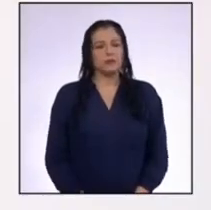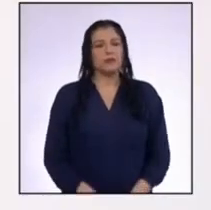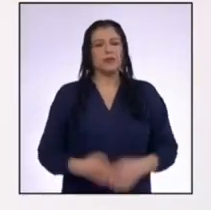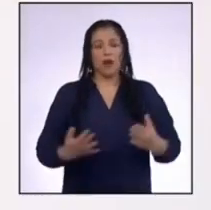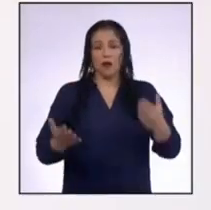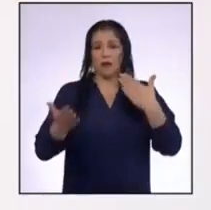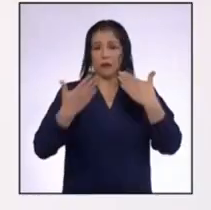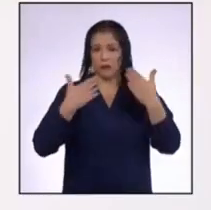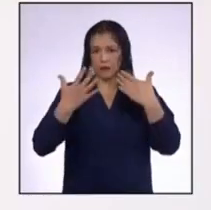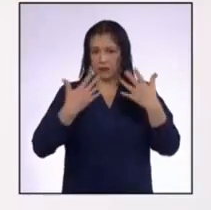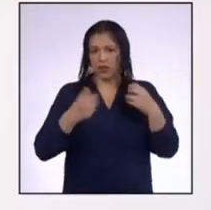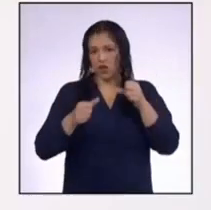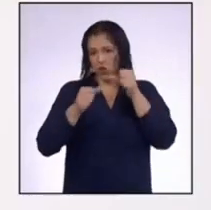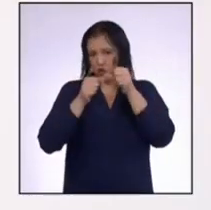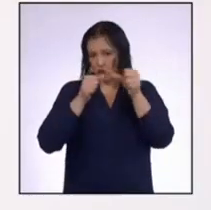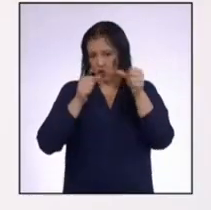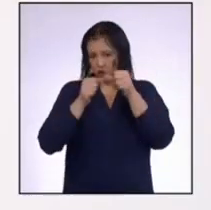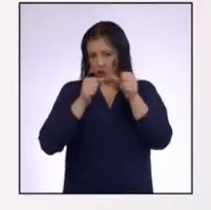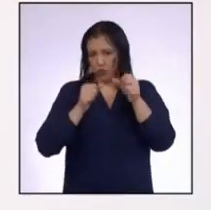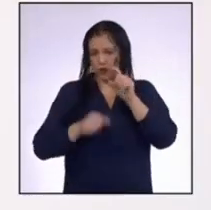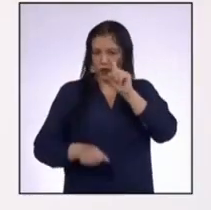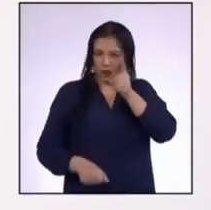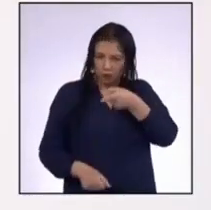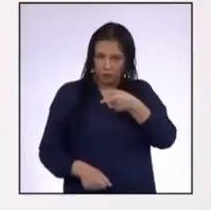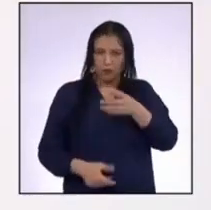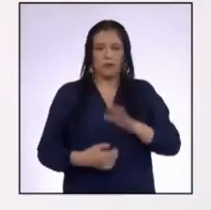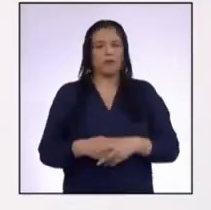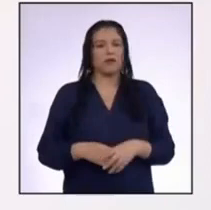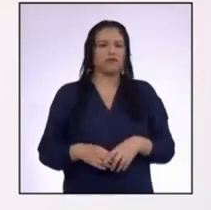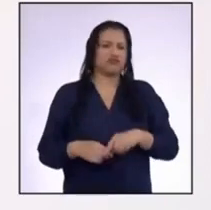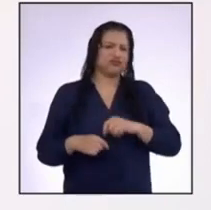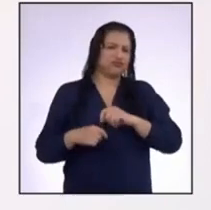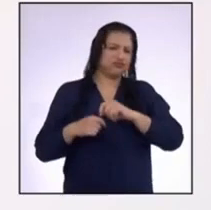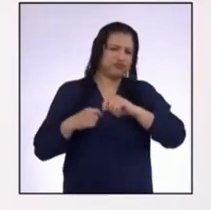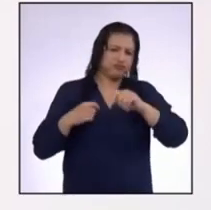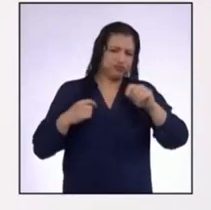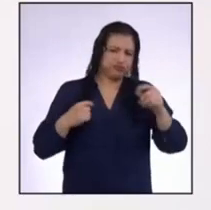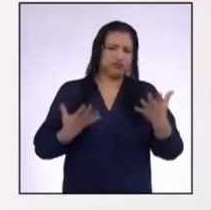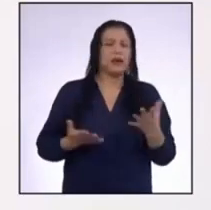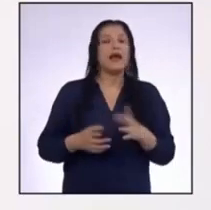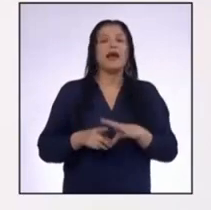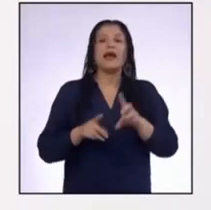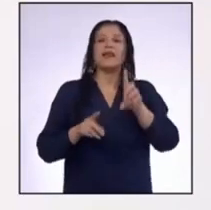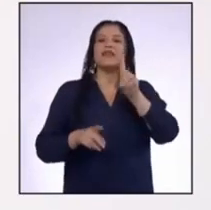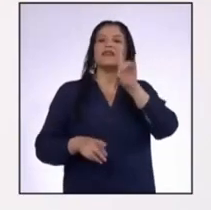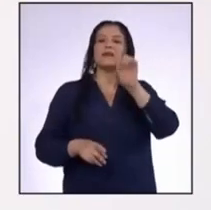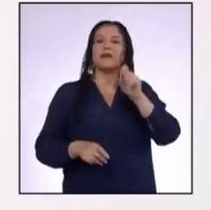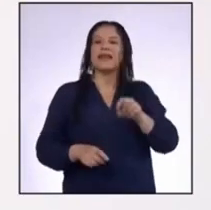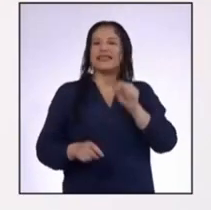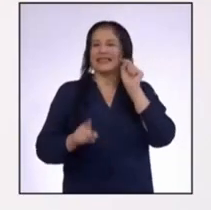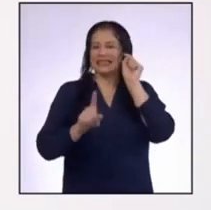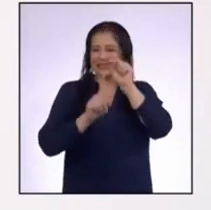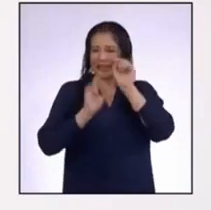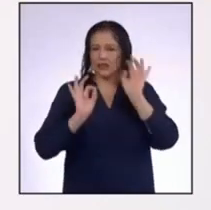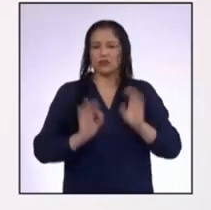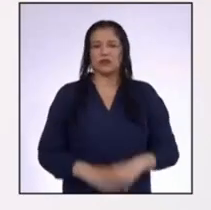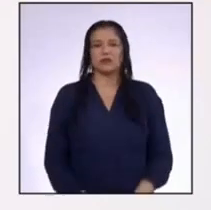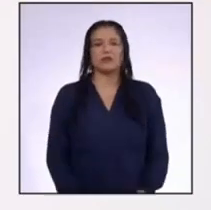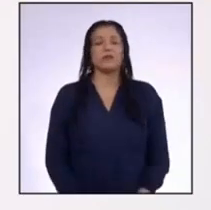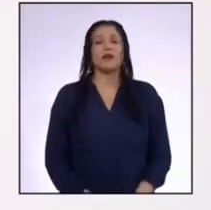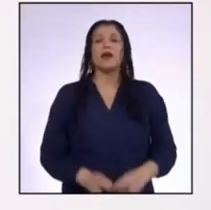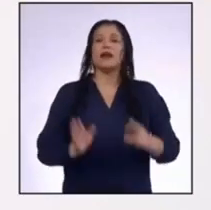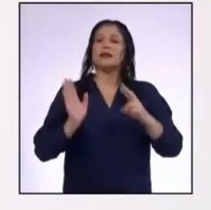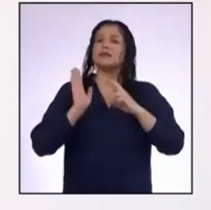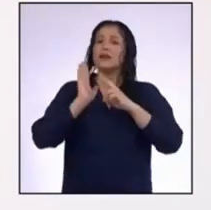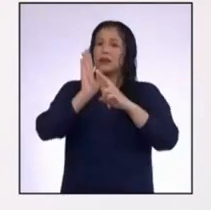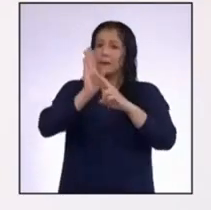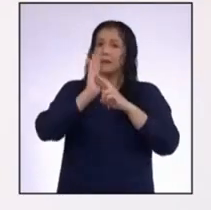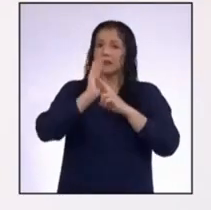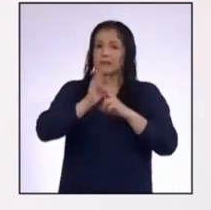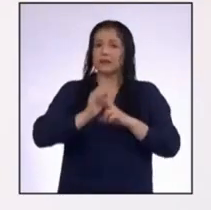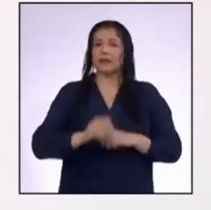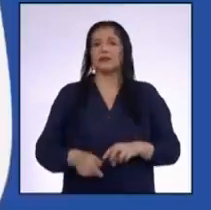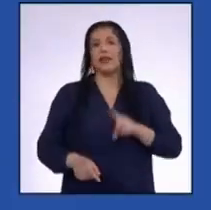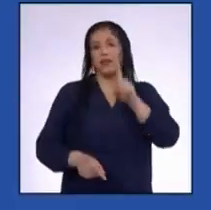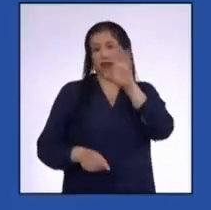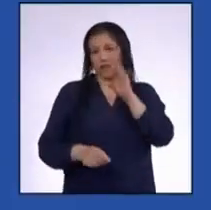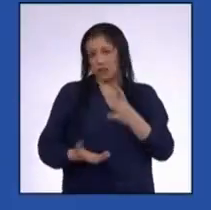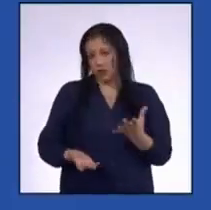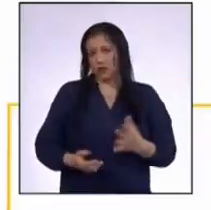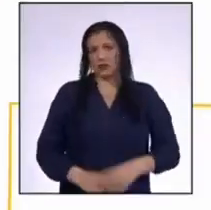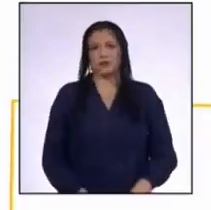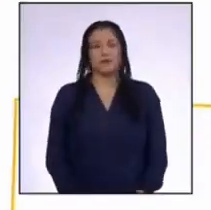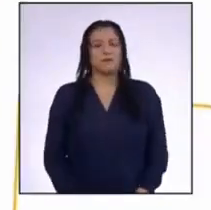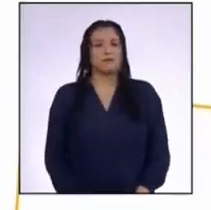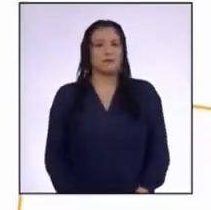Hablemos ahora de los números decimales finitos, también llamados decimales exactos. Son representaciones de fracciones